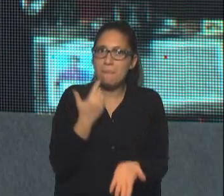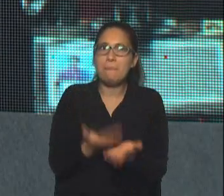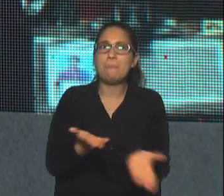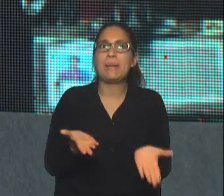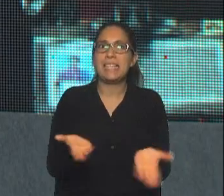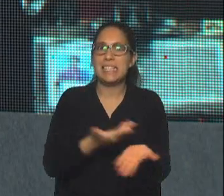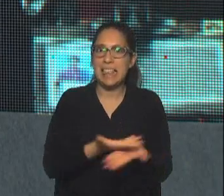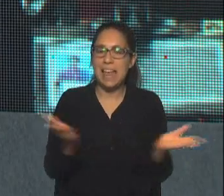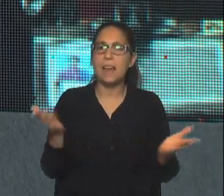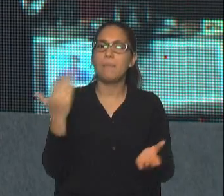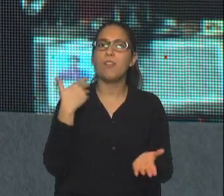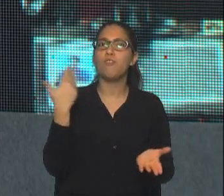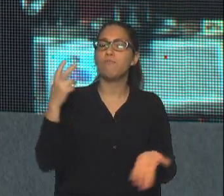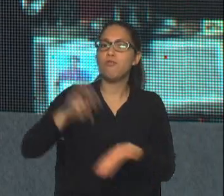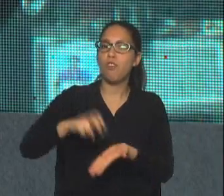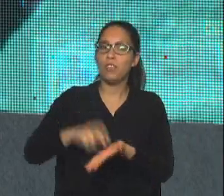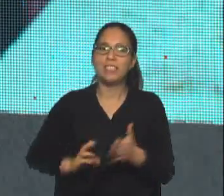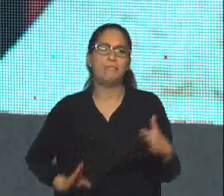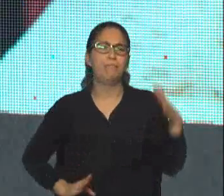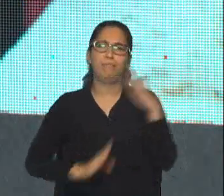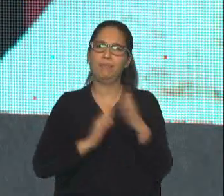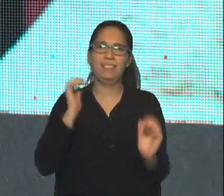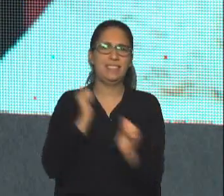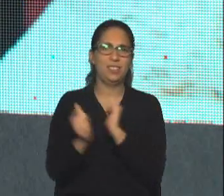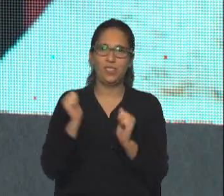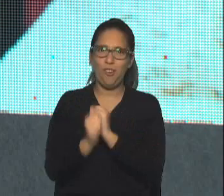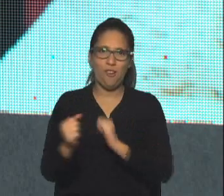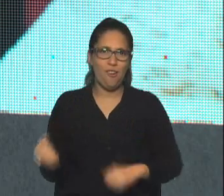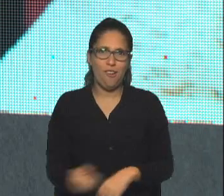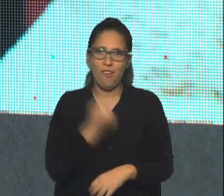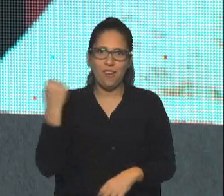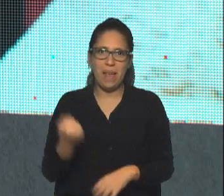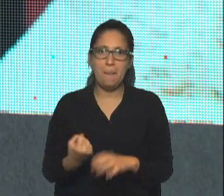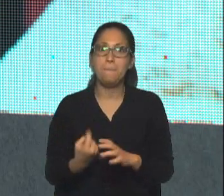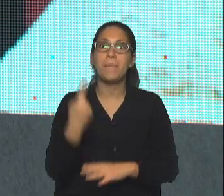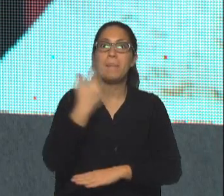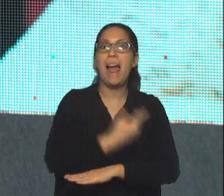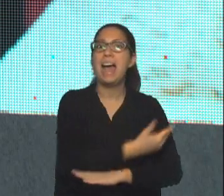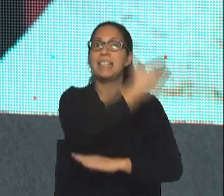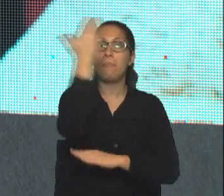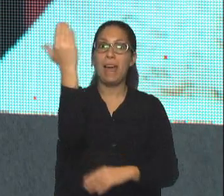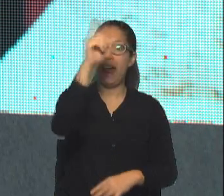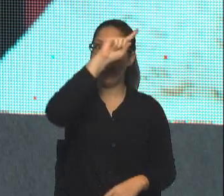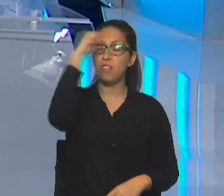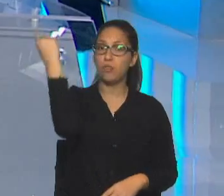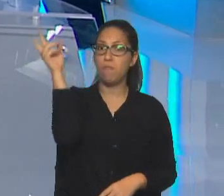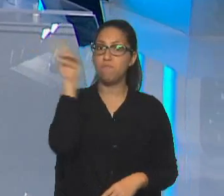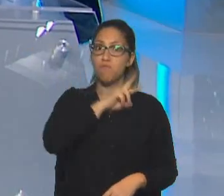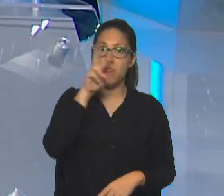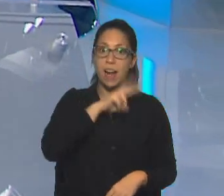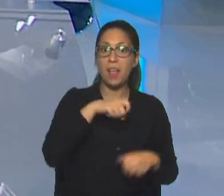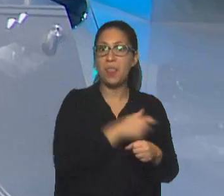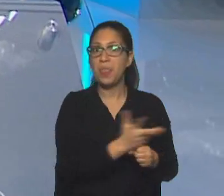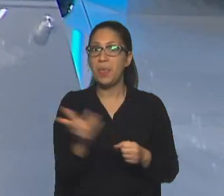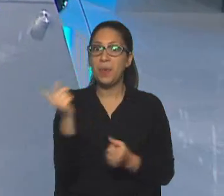la noticia la novedad a buena hora e histórico como me dijiste detrás de cámara recién esto de la primera Asamblea Nacional de mujeres y